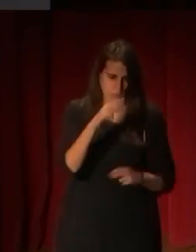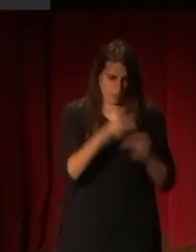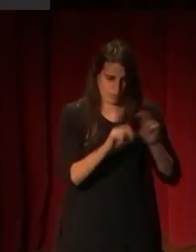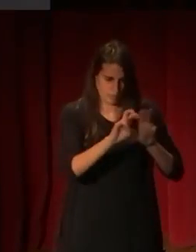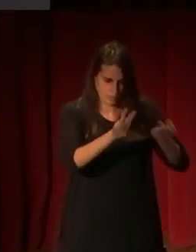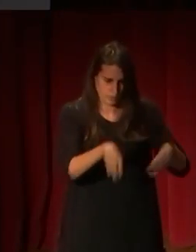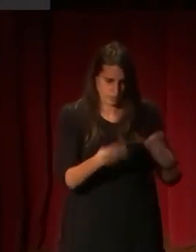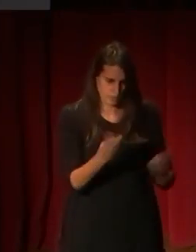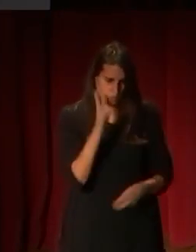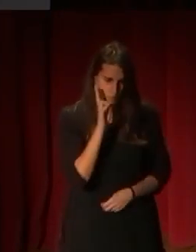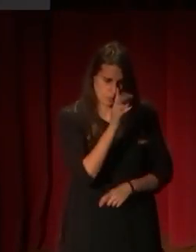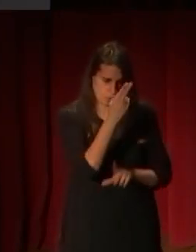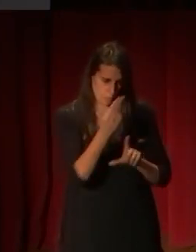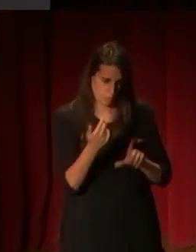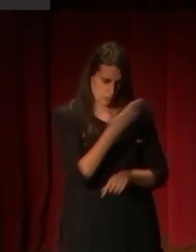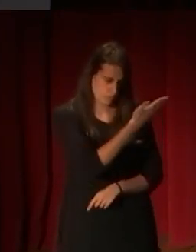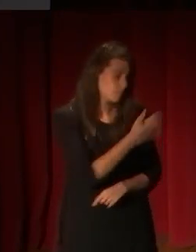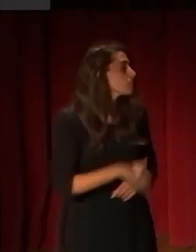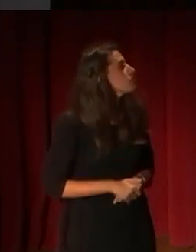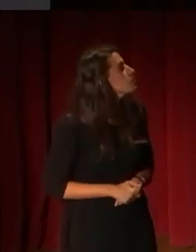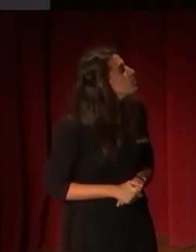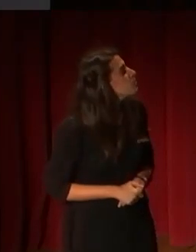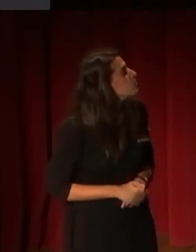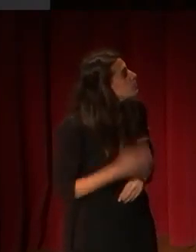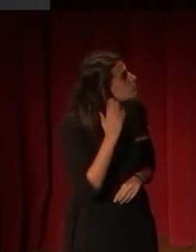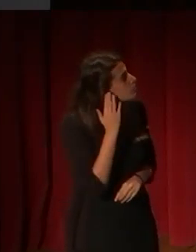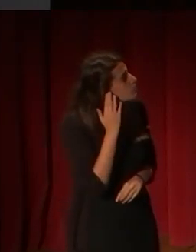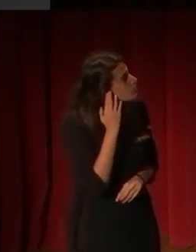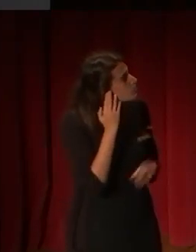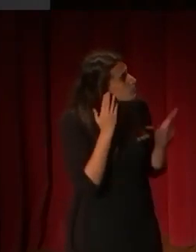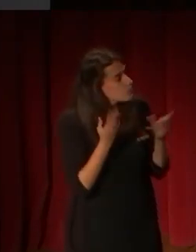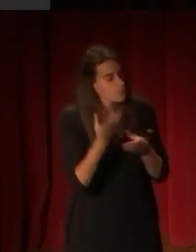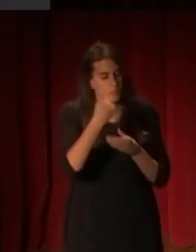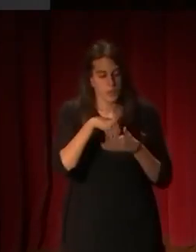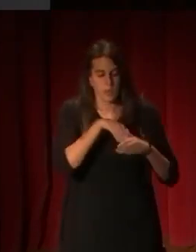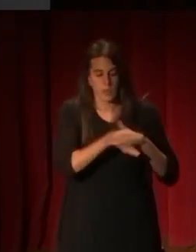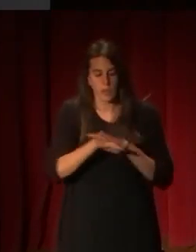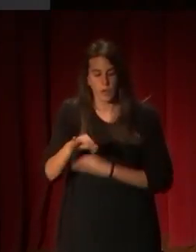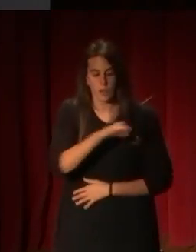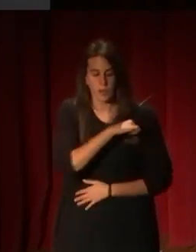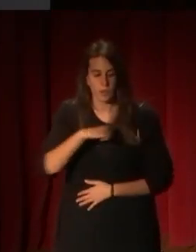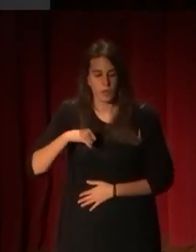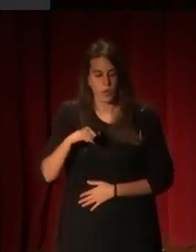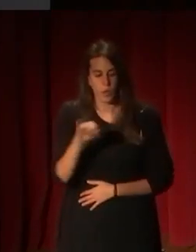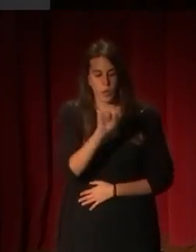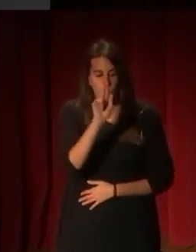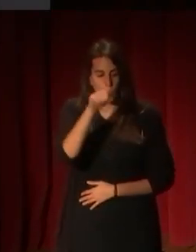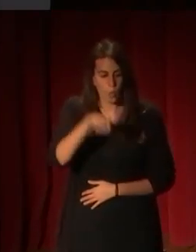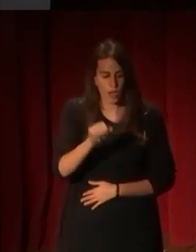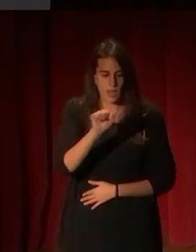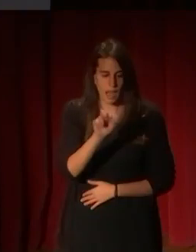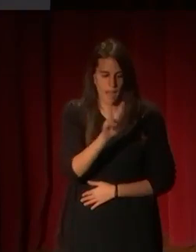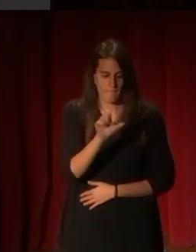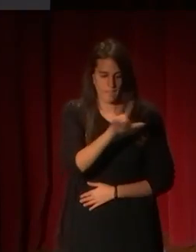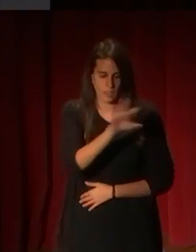a esta del museo de historia oa esta otra de la colección particular de don juan abelló todas ellas en la